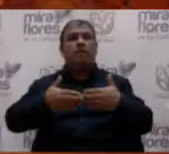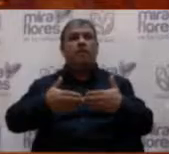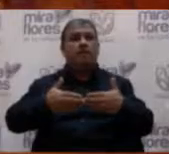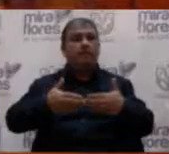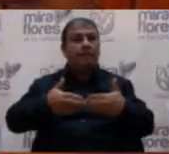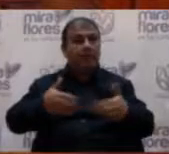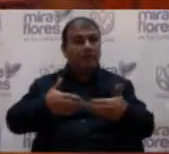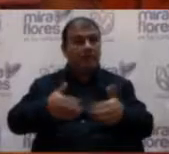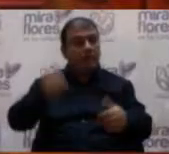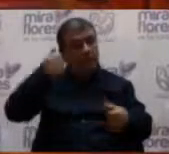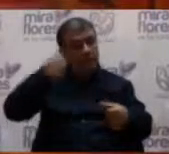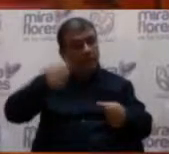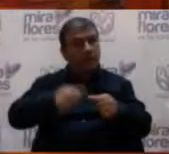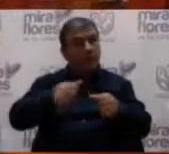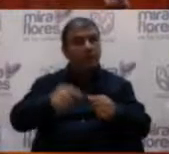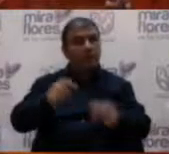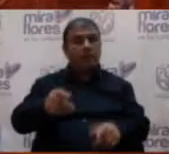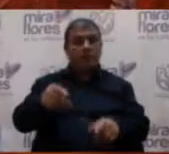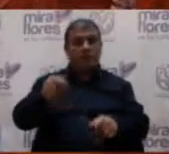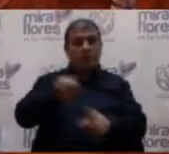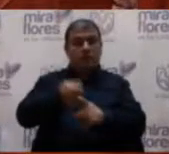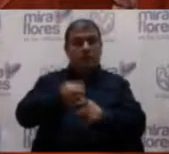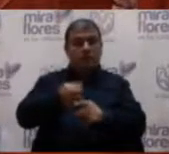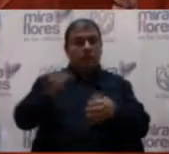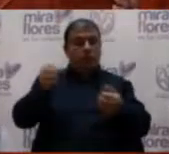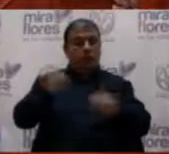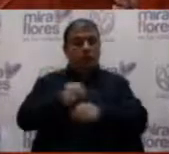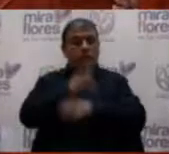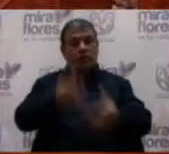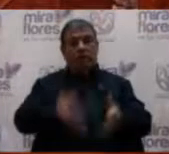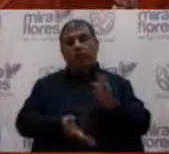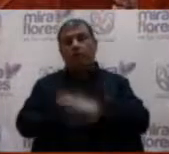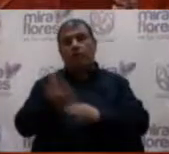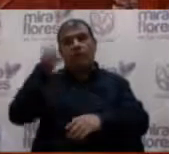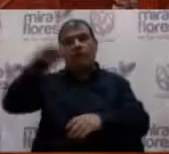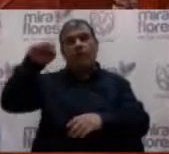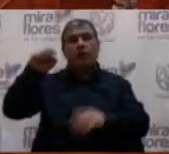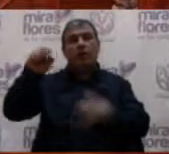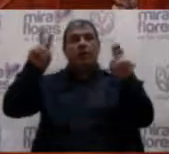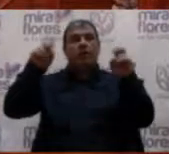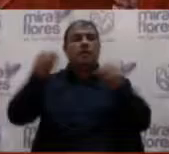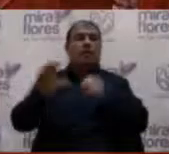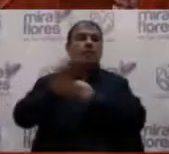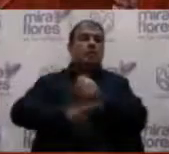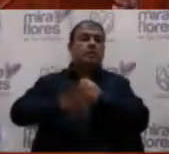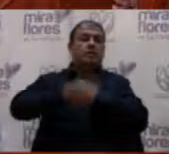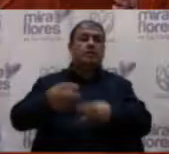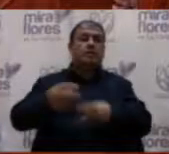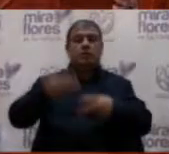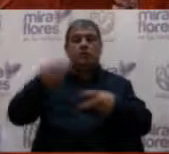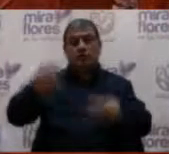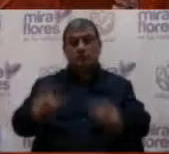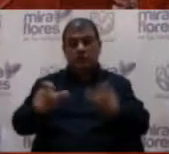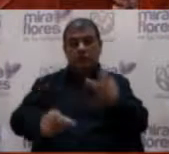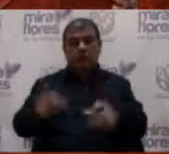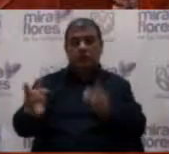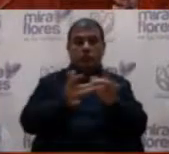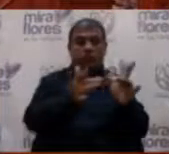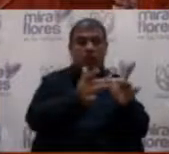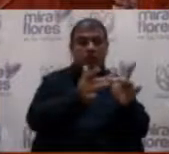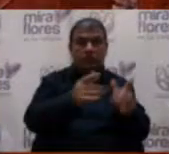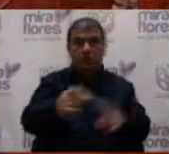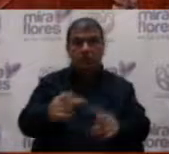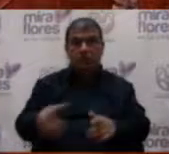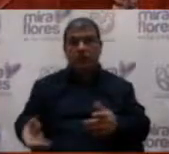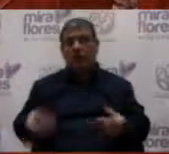que hace algún tiempo este mismo consejo me autorizó a mí a viajar para un tema de seguridad ciudadana. Ahí hicimos contacto y a raíz de